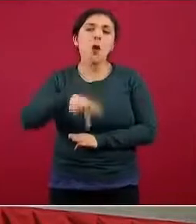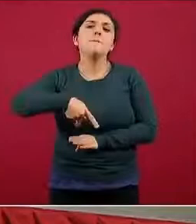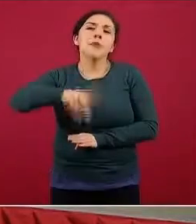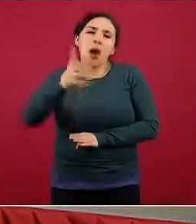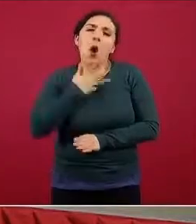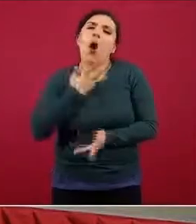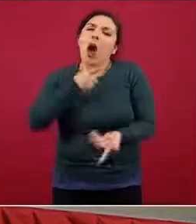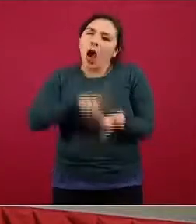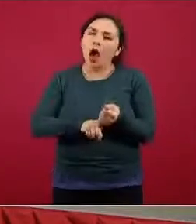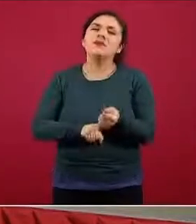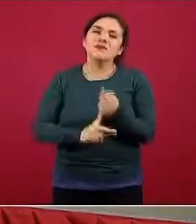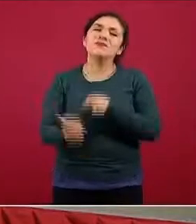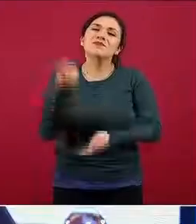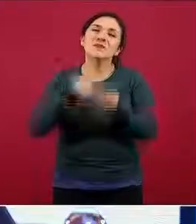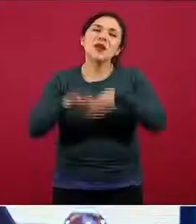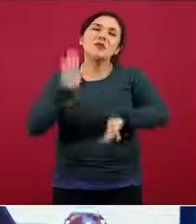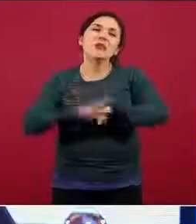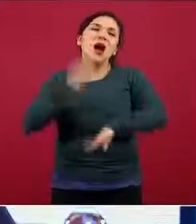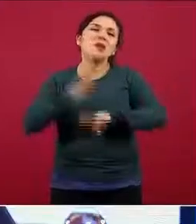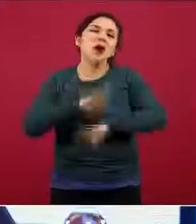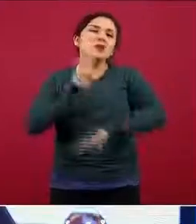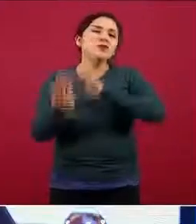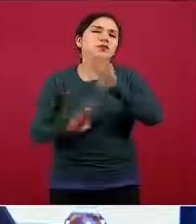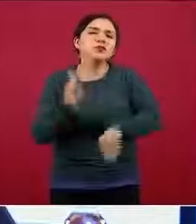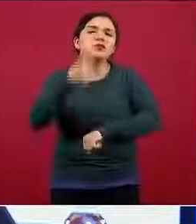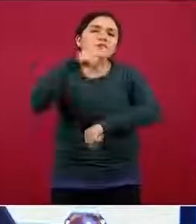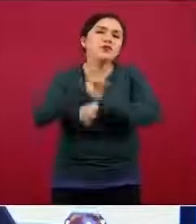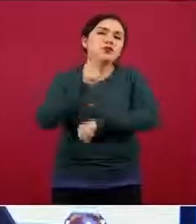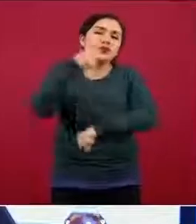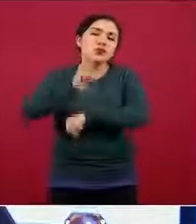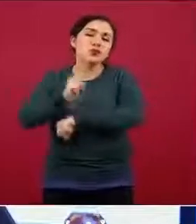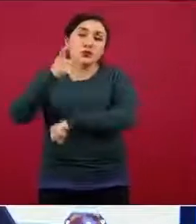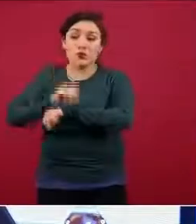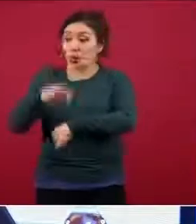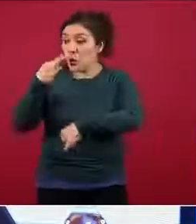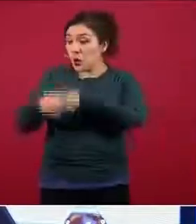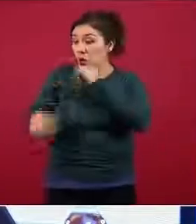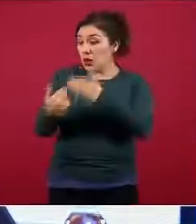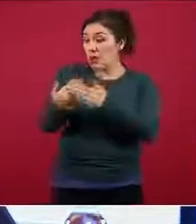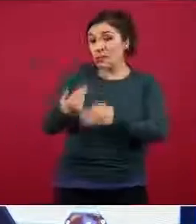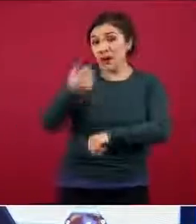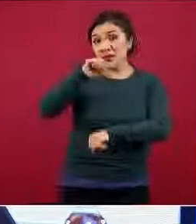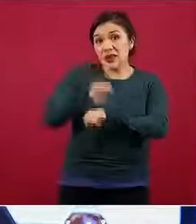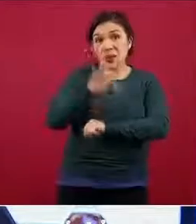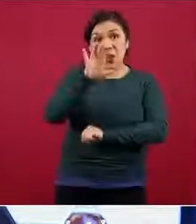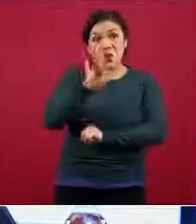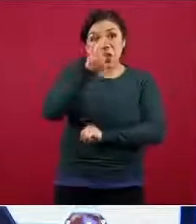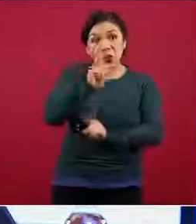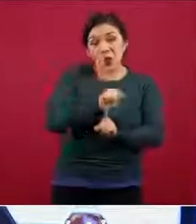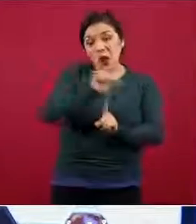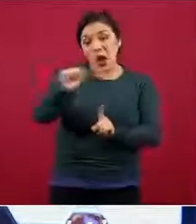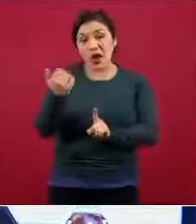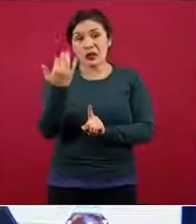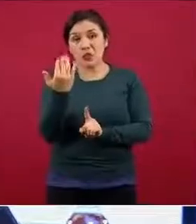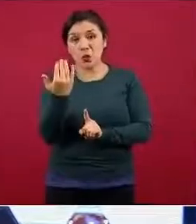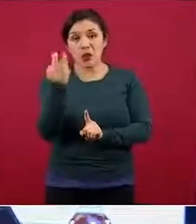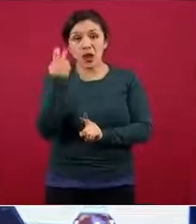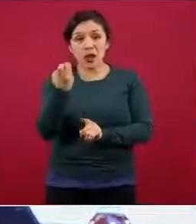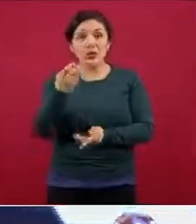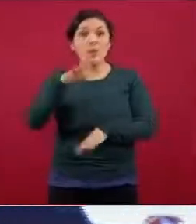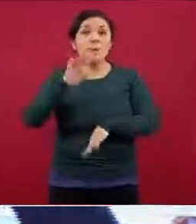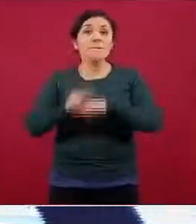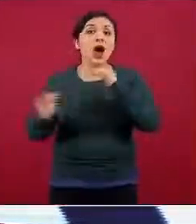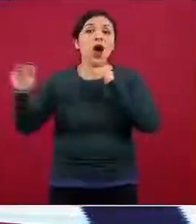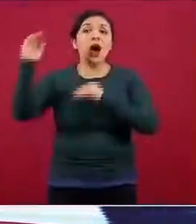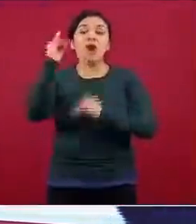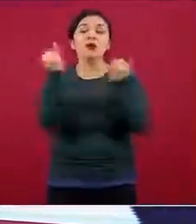sí hay un incremento constante semana con semana, y en la última semana de la 49 a la 50 es un incremento